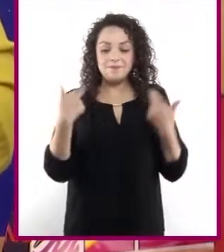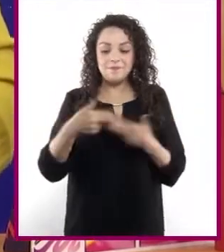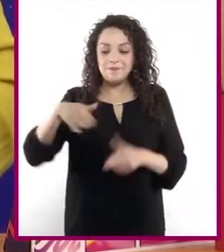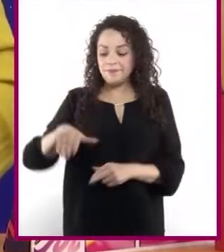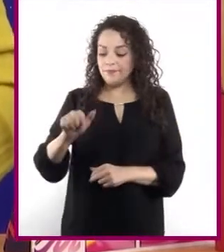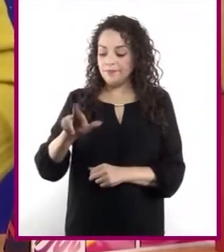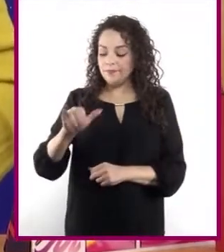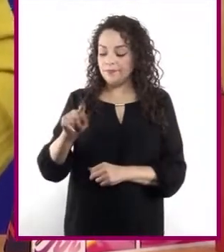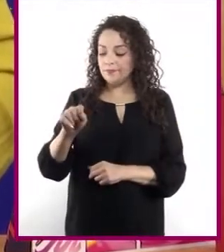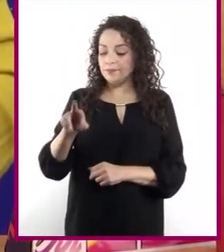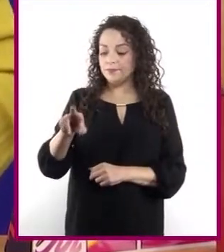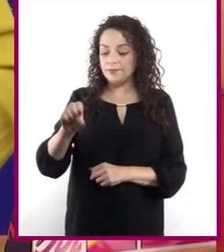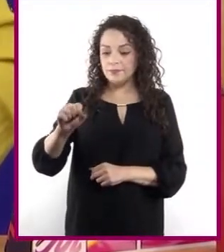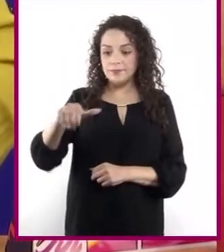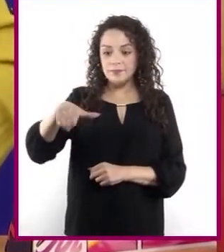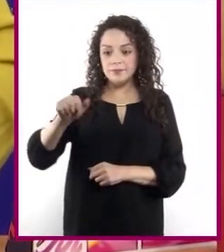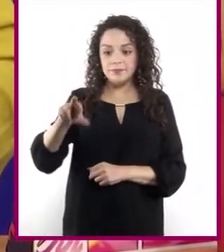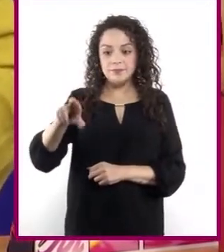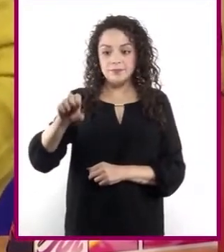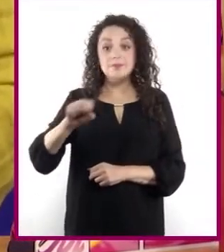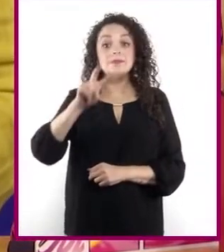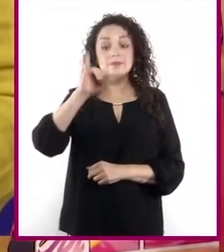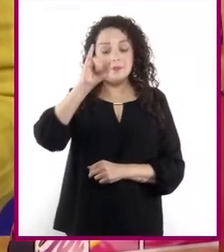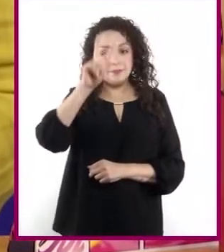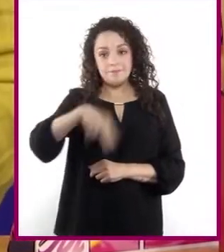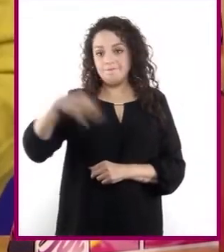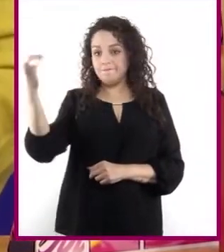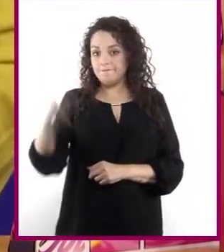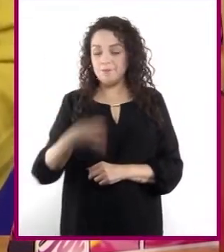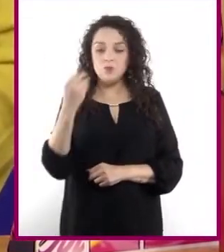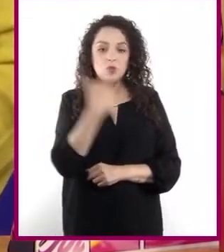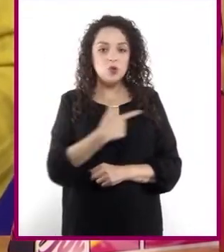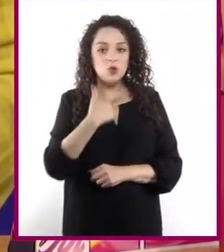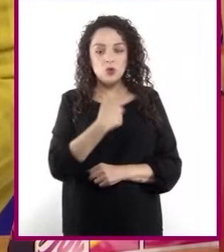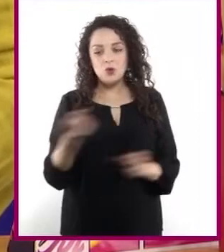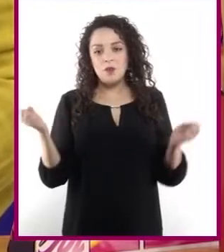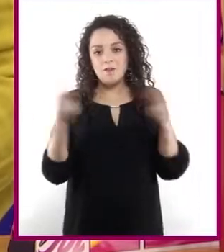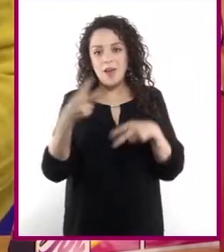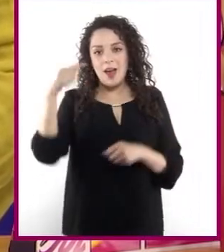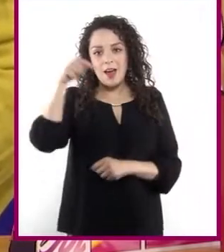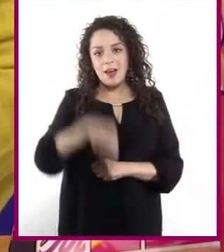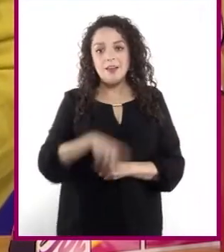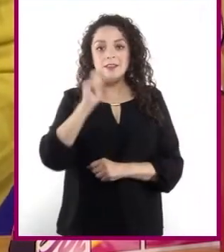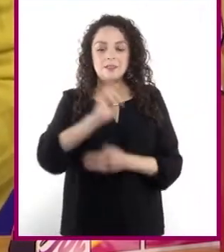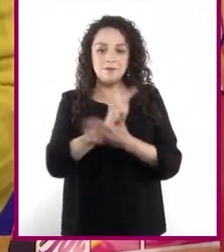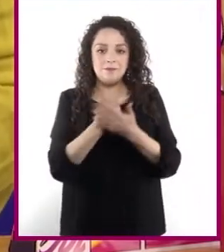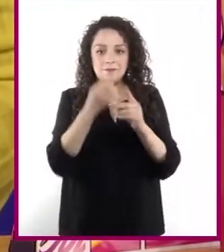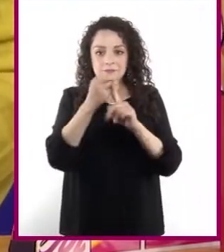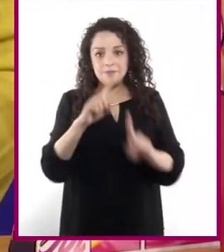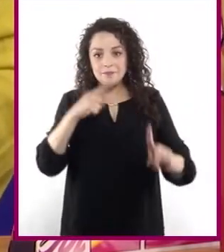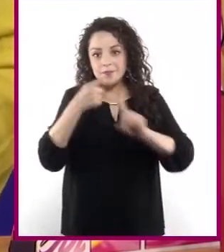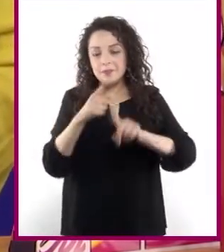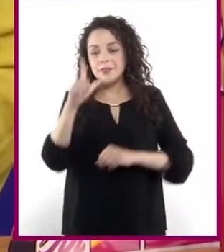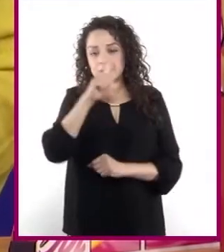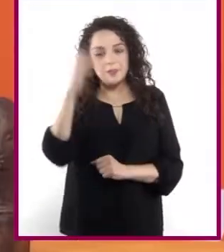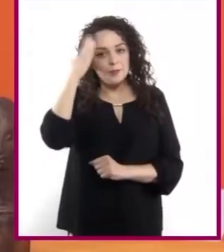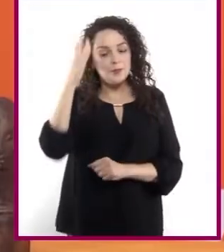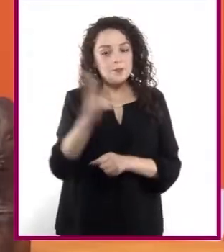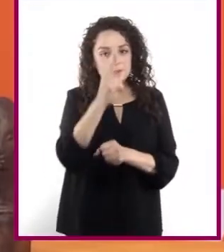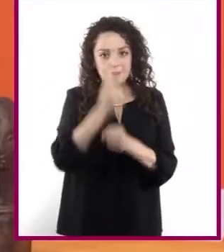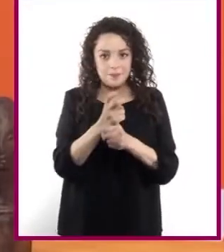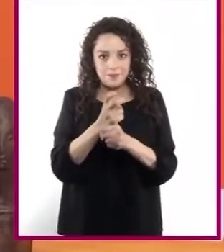Teresa Mares García y efectivamente es un gusto encontrarnos por aquí en una sesión más de Lengua Materna